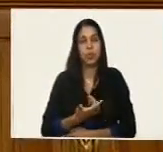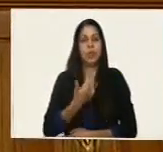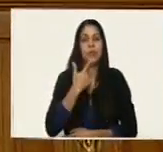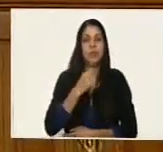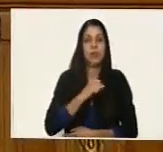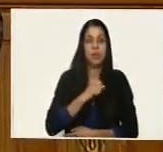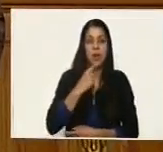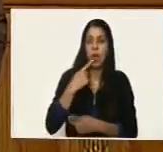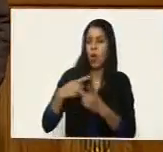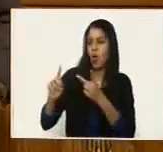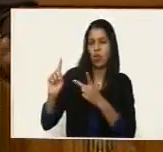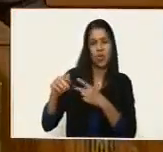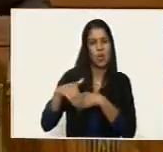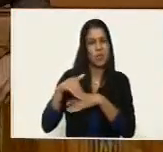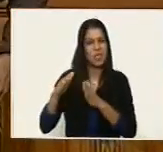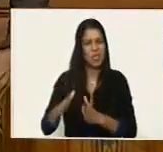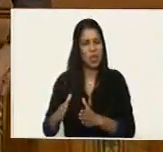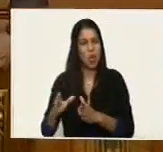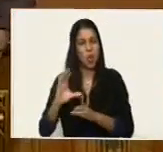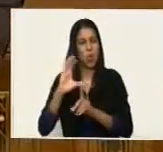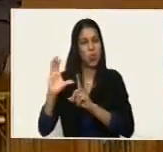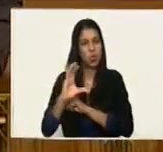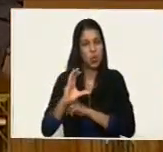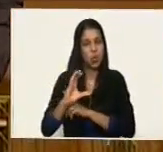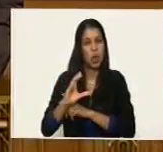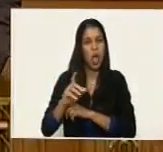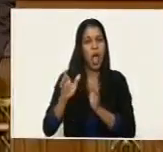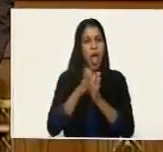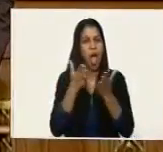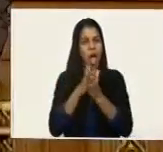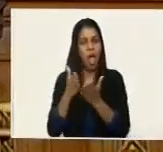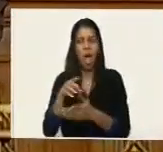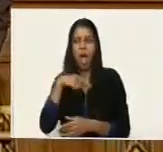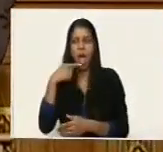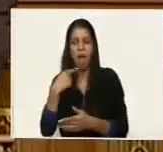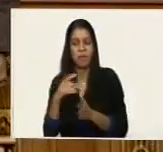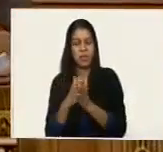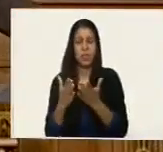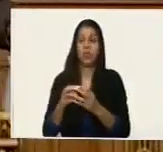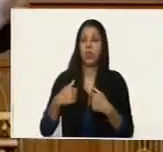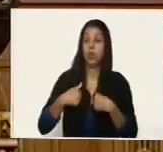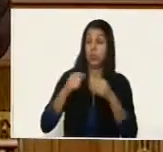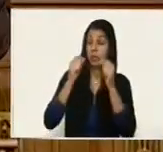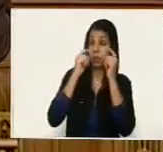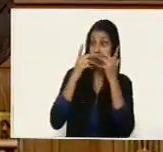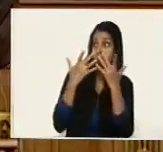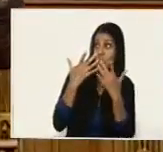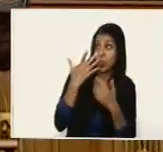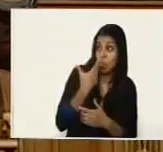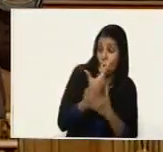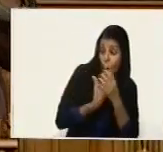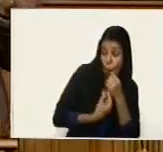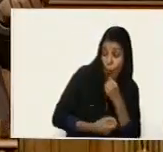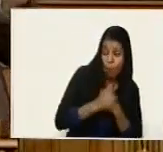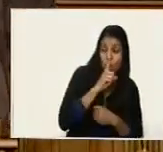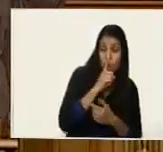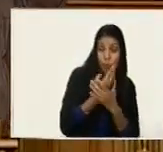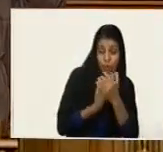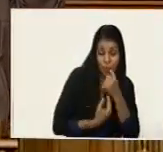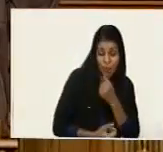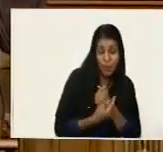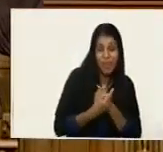Cultura, sacó unos tomos. Y yo me quedé ahí todo cubierto, pero yo lo que tengo es una libretica.